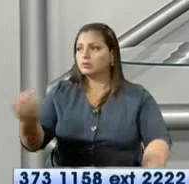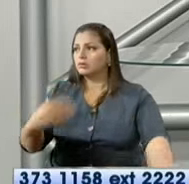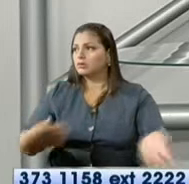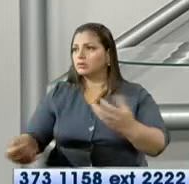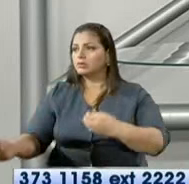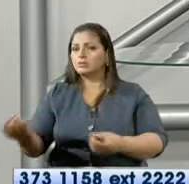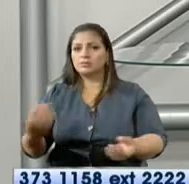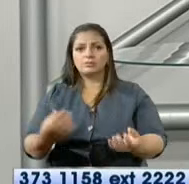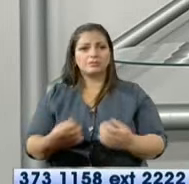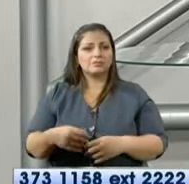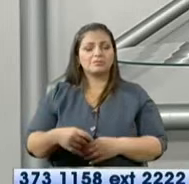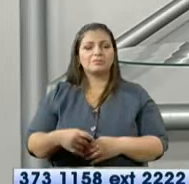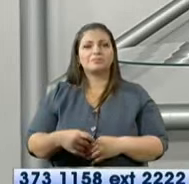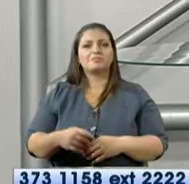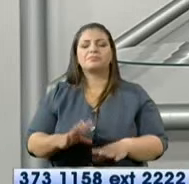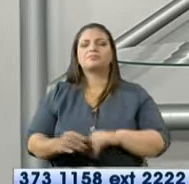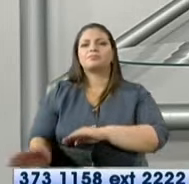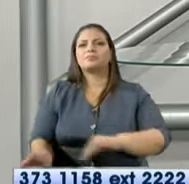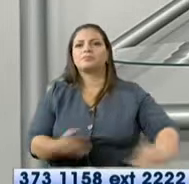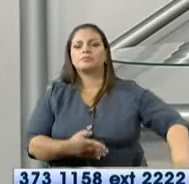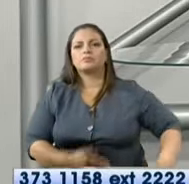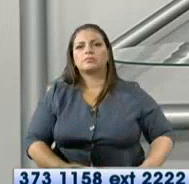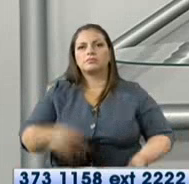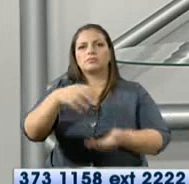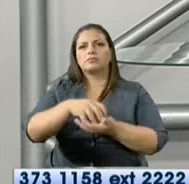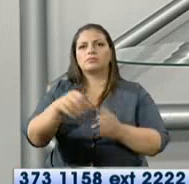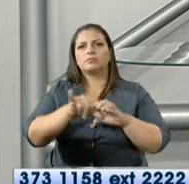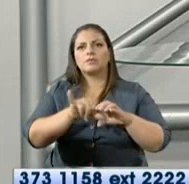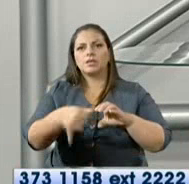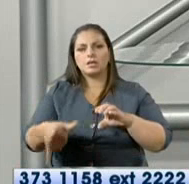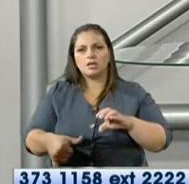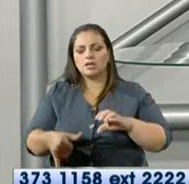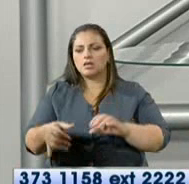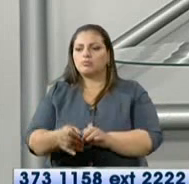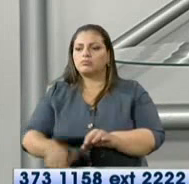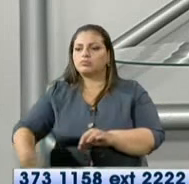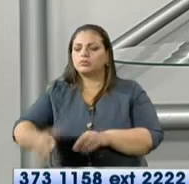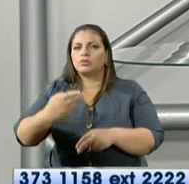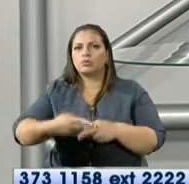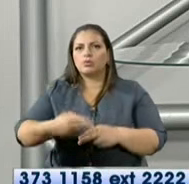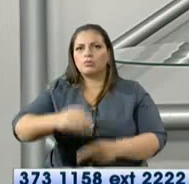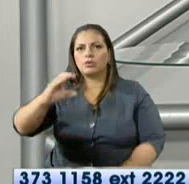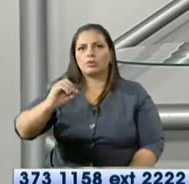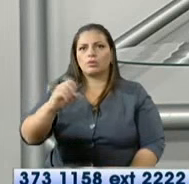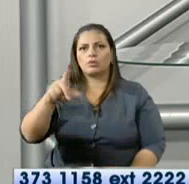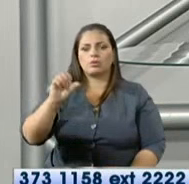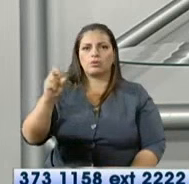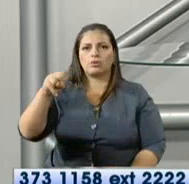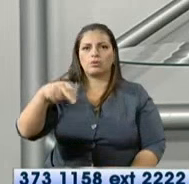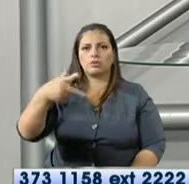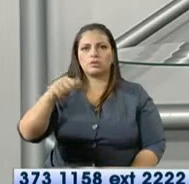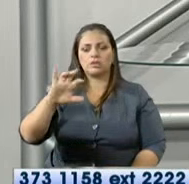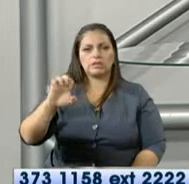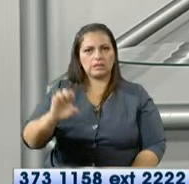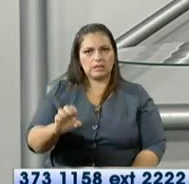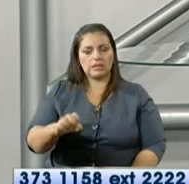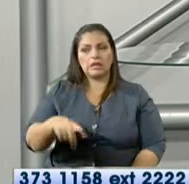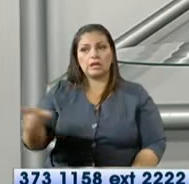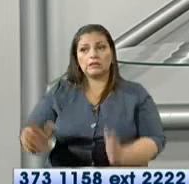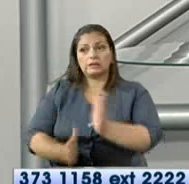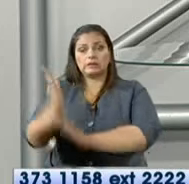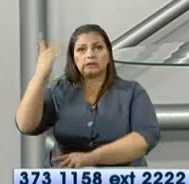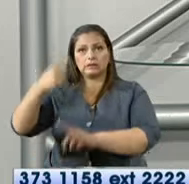En la parroquia Colonche de la provincia de Santa Elena, los habitantes indican que la imagen del Señor de las Aguas sigue